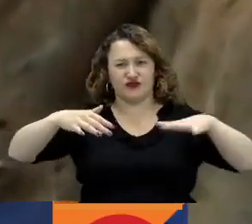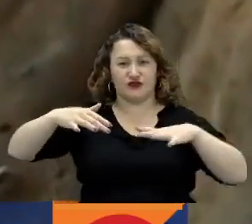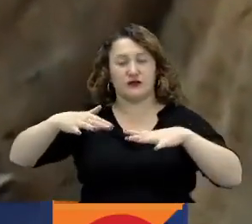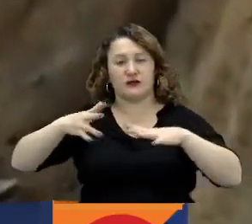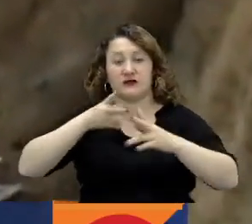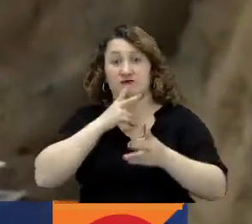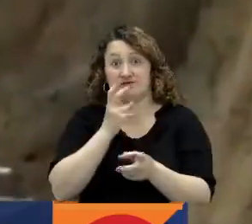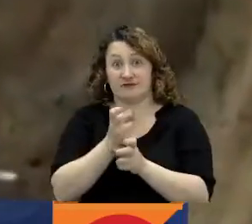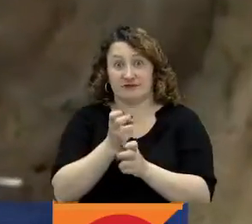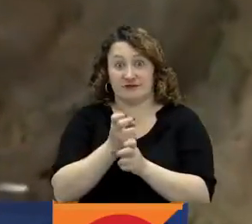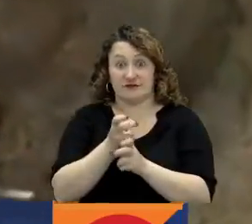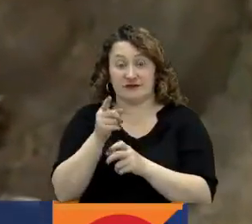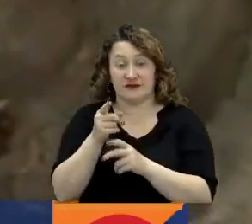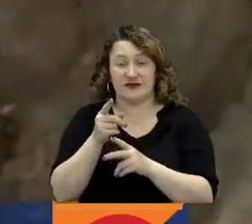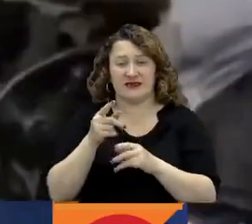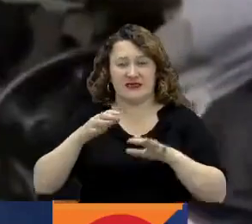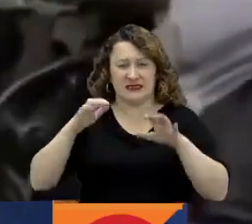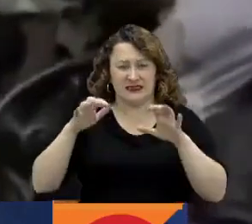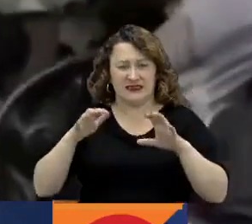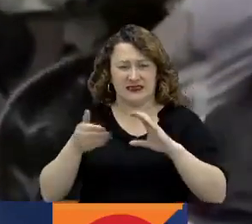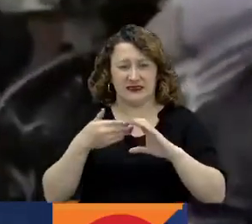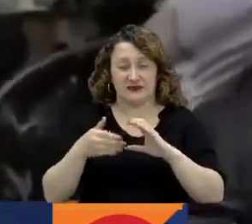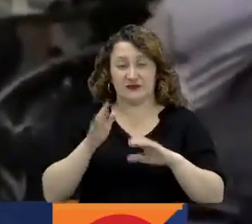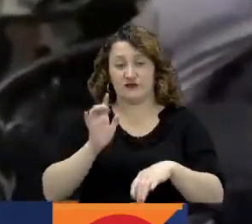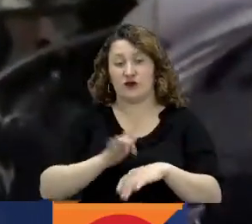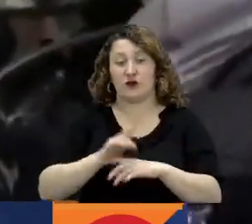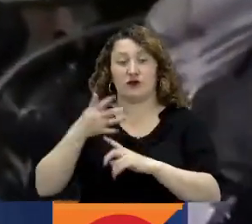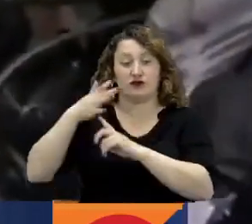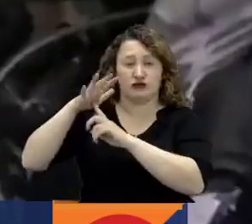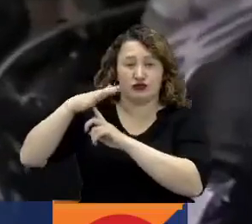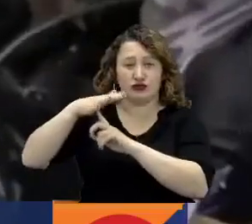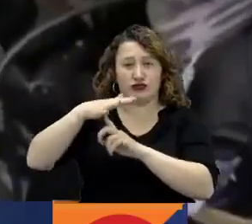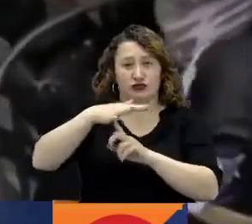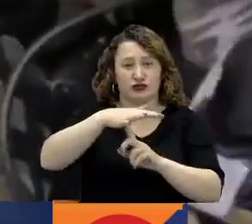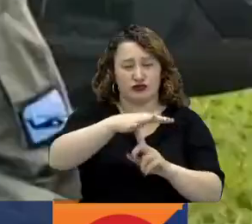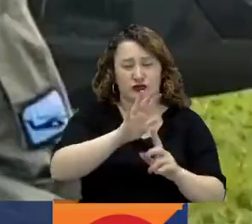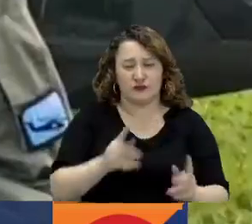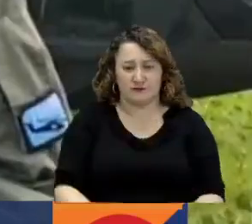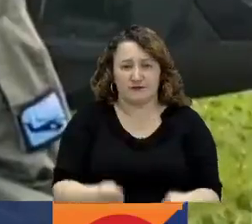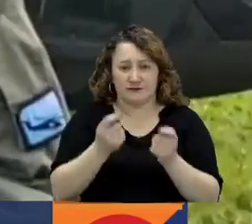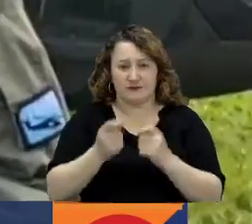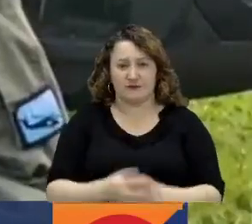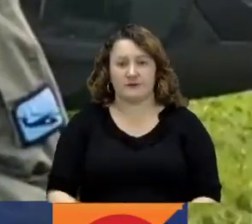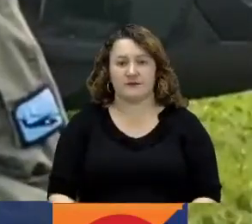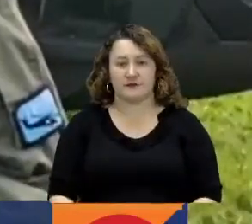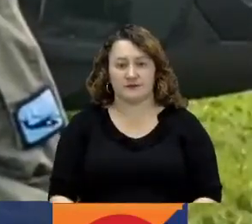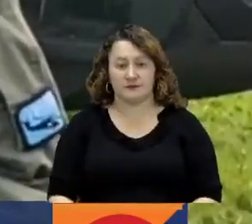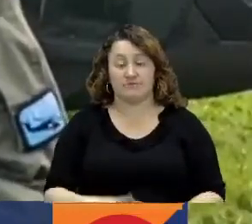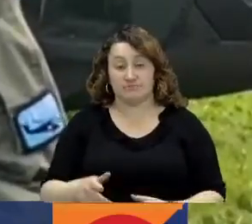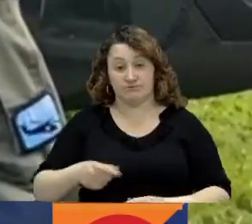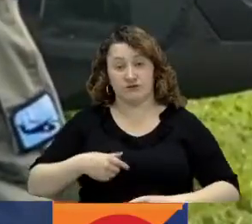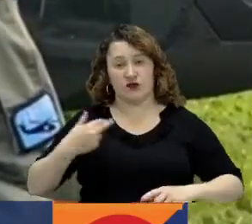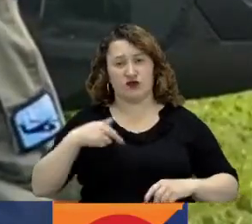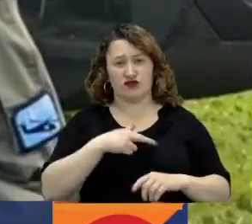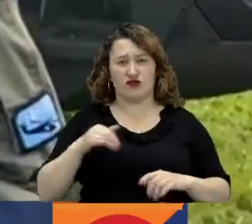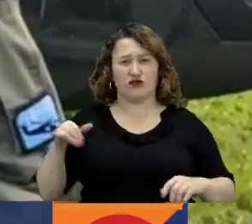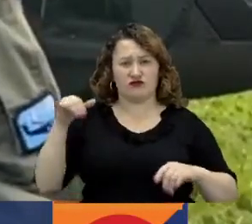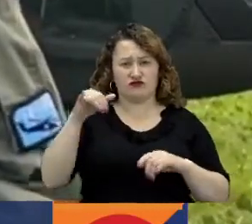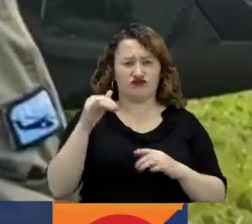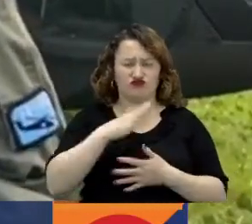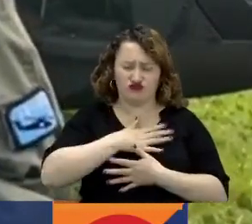al terreno y la rudeza del clima, el rescate tuvo que ser con un helicóptero Black Hawk. Acá es cuando su Fuerza Aérea Colombiana está